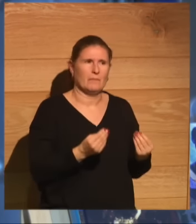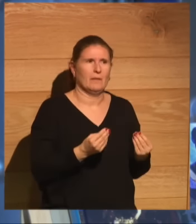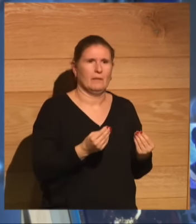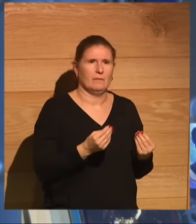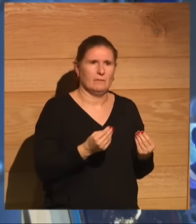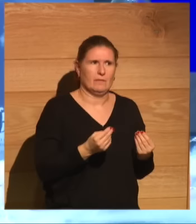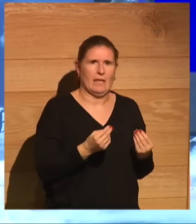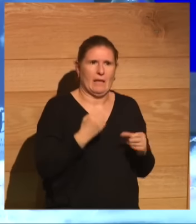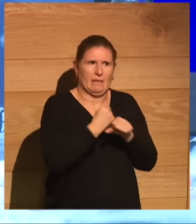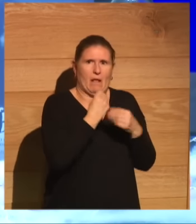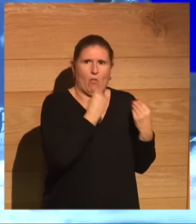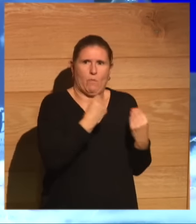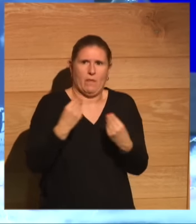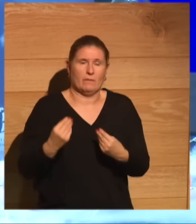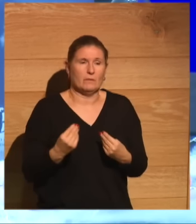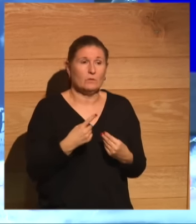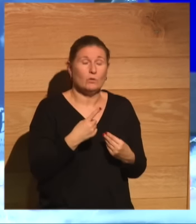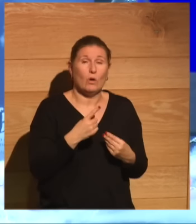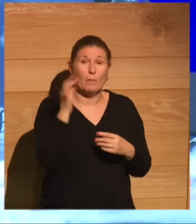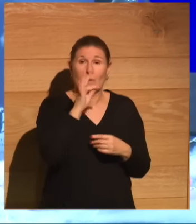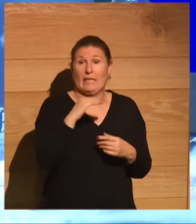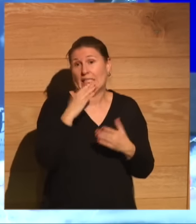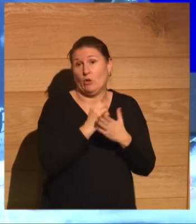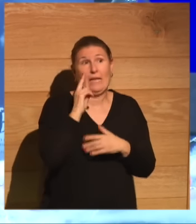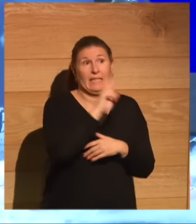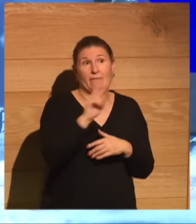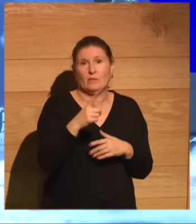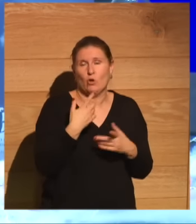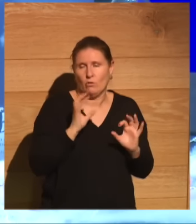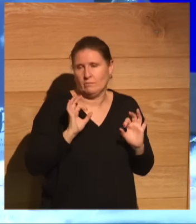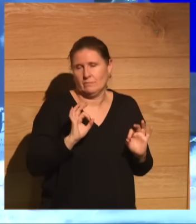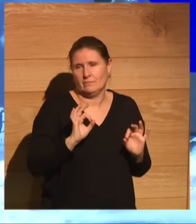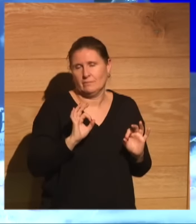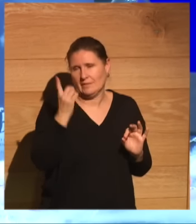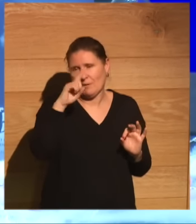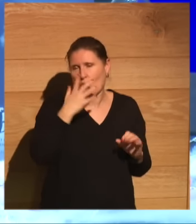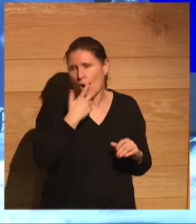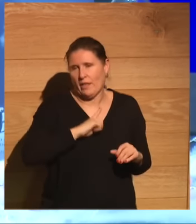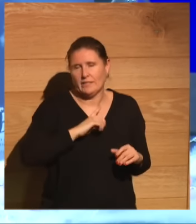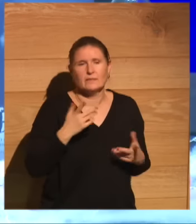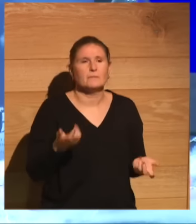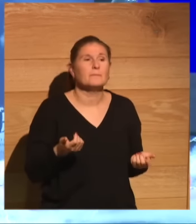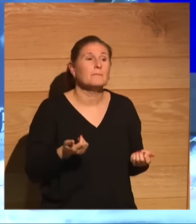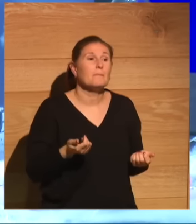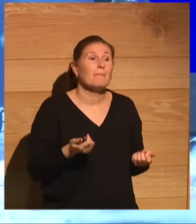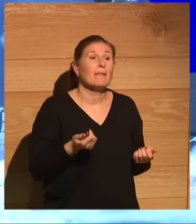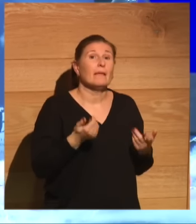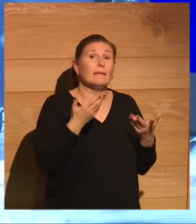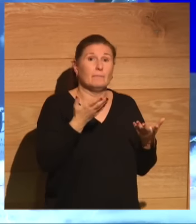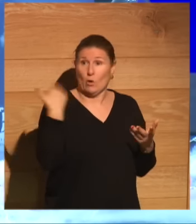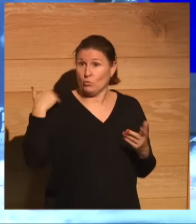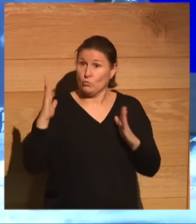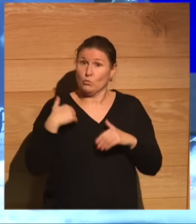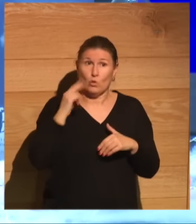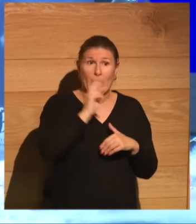haciendo los deberes. Yo las he vuelto a ver casi todas, no todas, mi leyenda está ahí, pero las había visto, claro, en su momento las había visto.